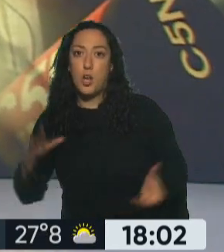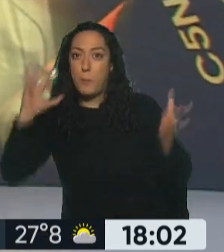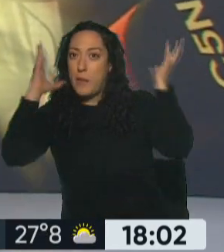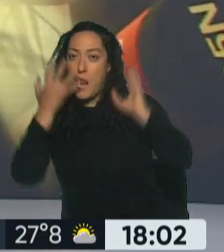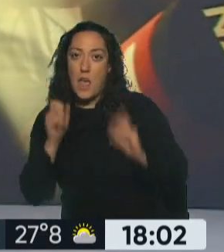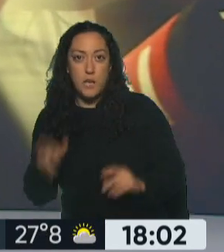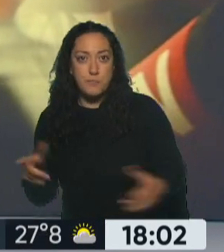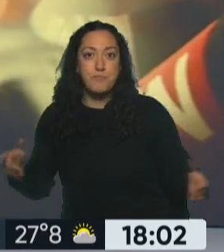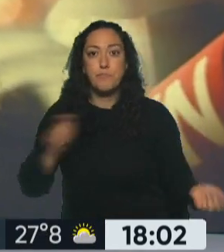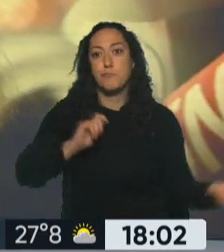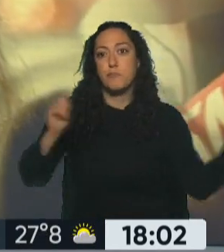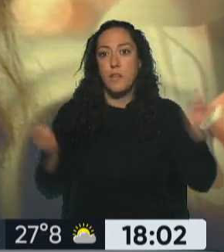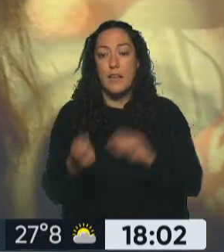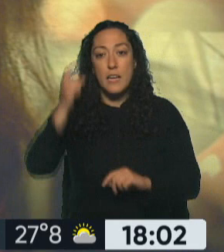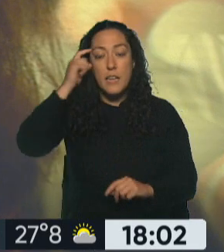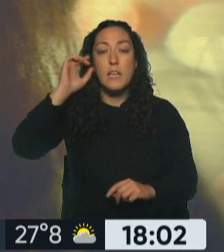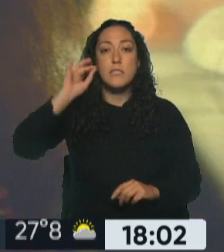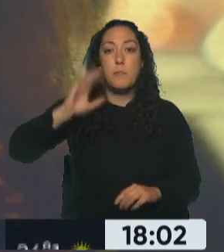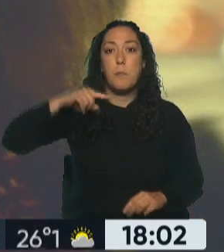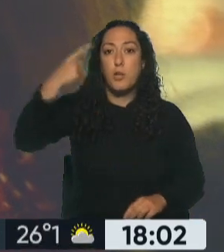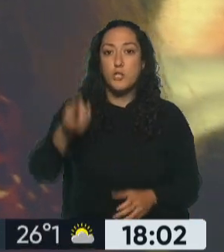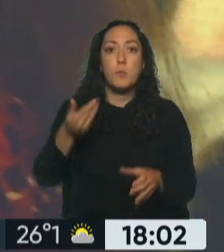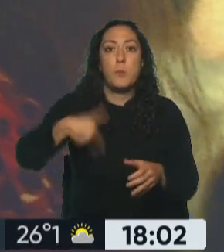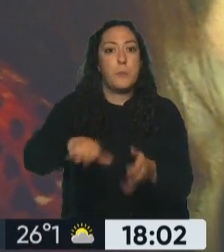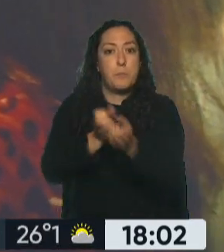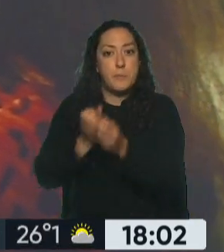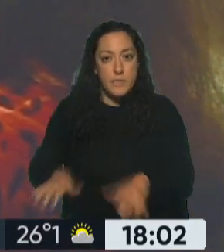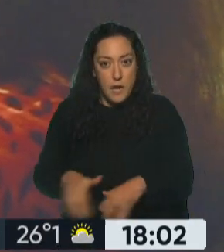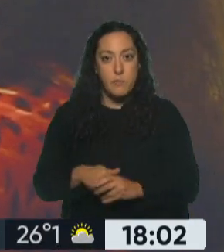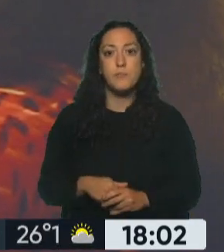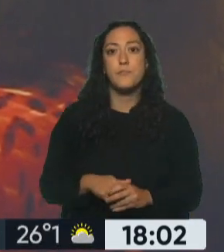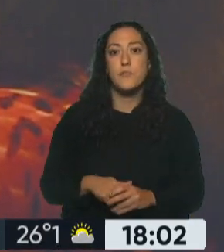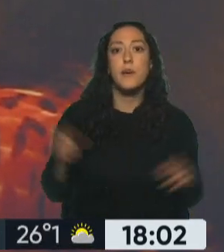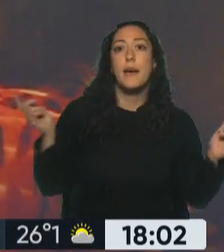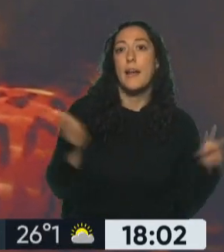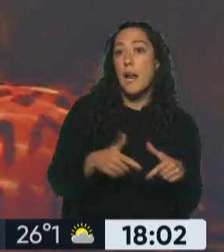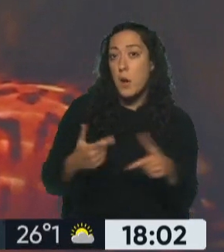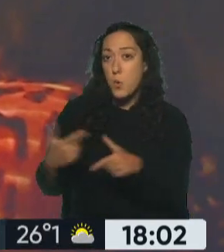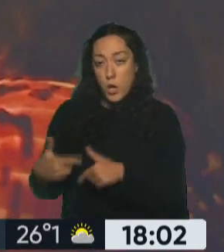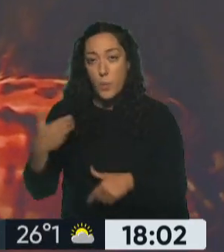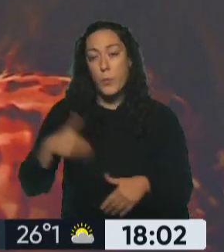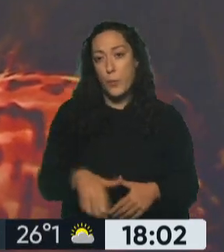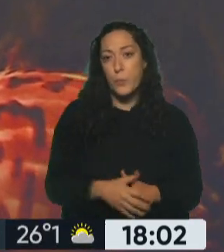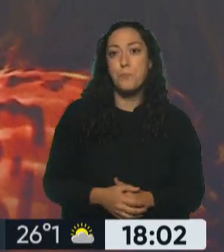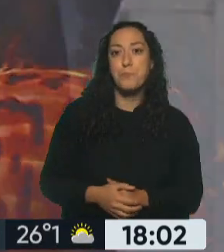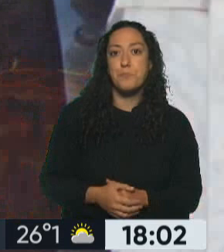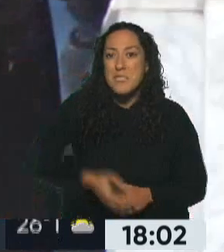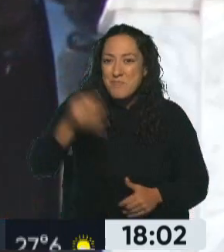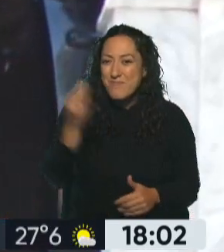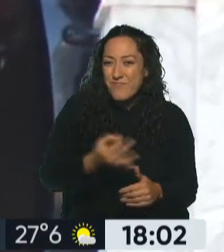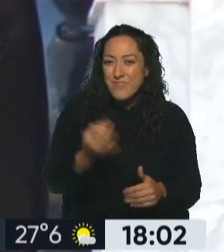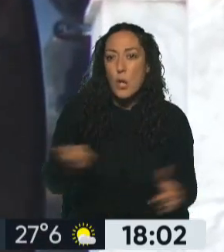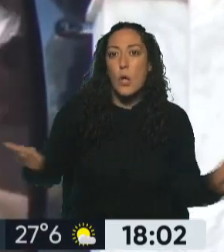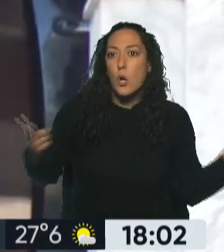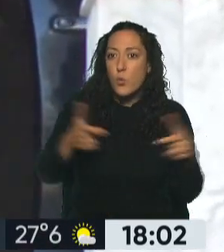que comenzará el próximo 10 de diciembre. Tenemos que hablar de diferentes reuniones. En particular nos vamos a detener en la reunión